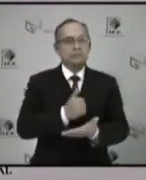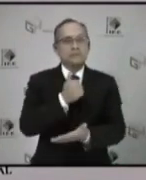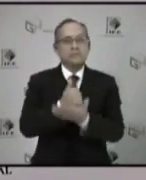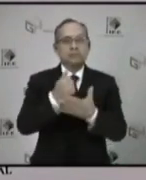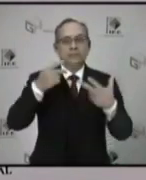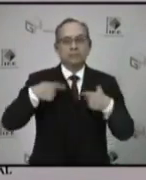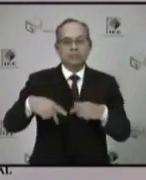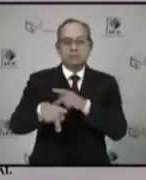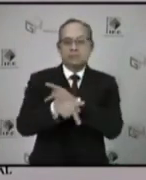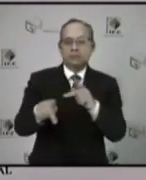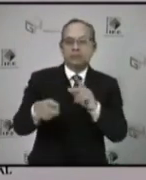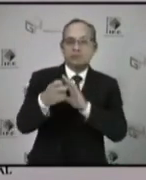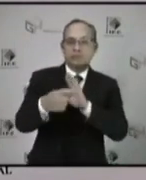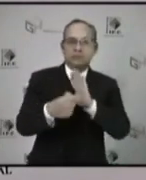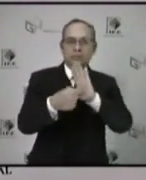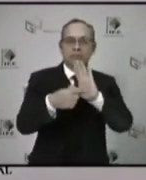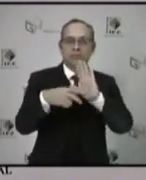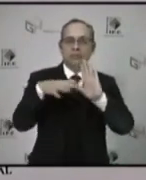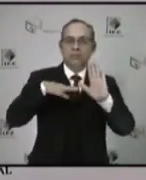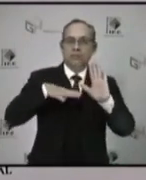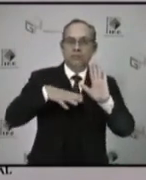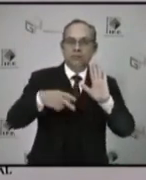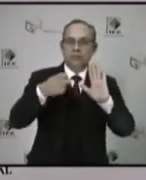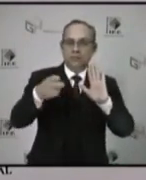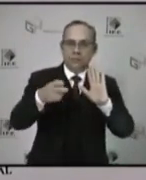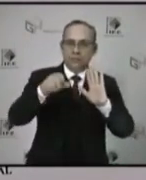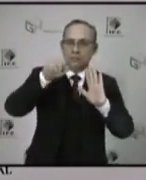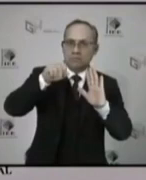vigilarán a dónde va cada peso.